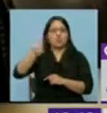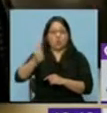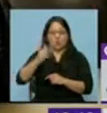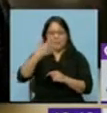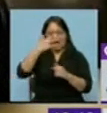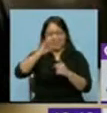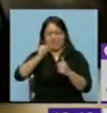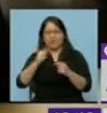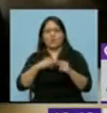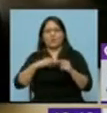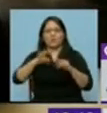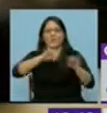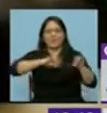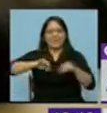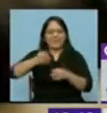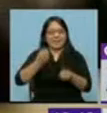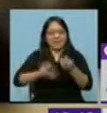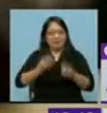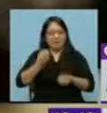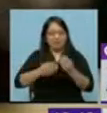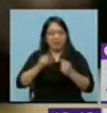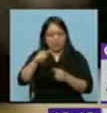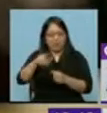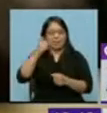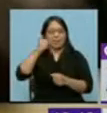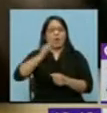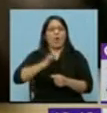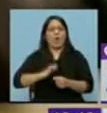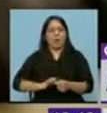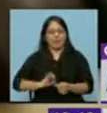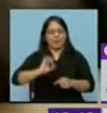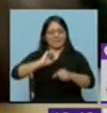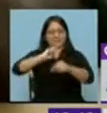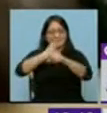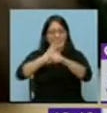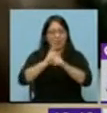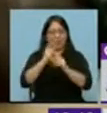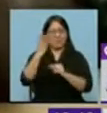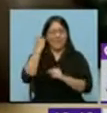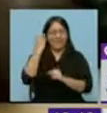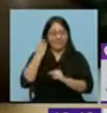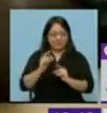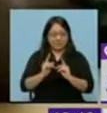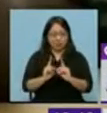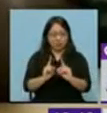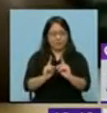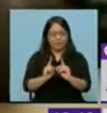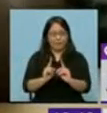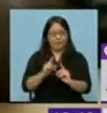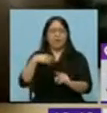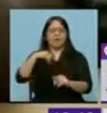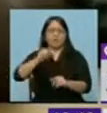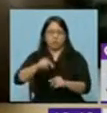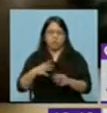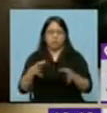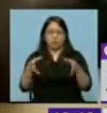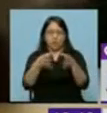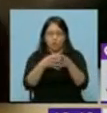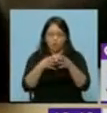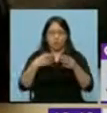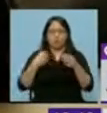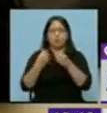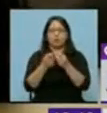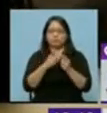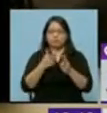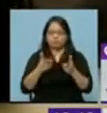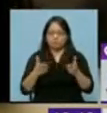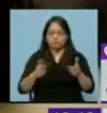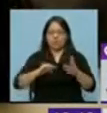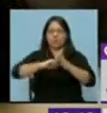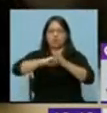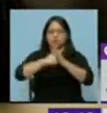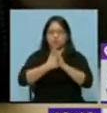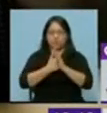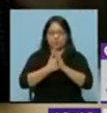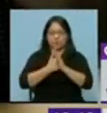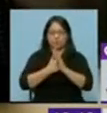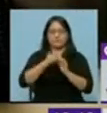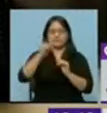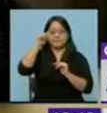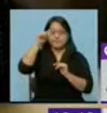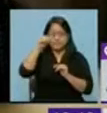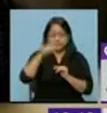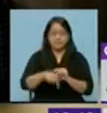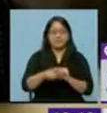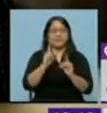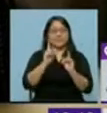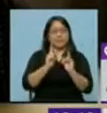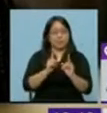de Tierra del Fuego, que fue operada por segunda vez. El oficialismo no juntó el quórum para debatir. En esta